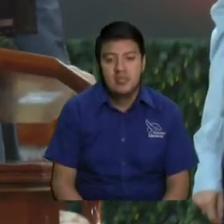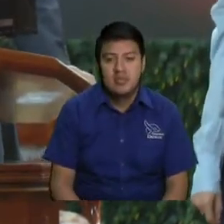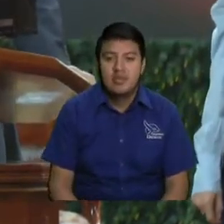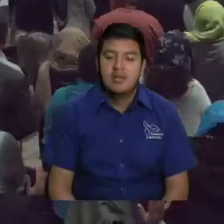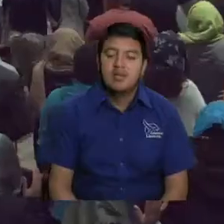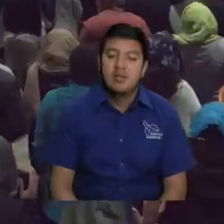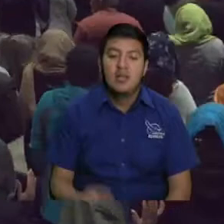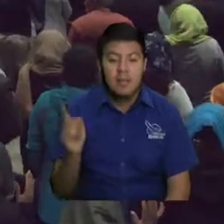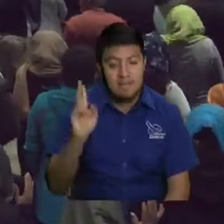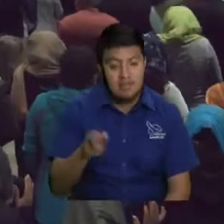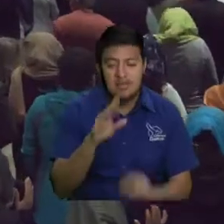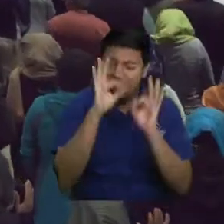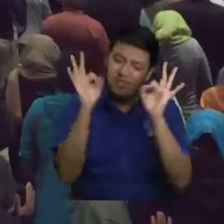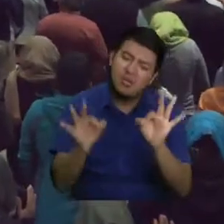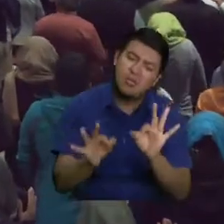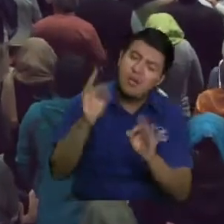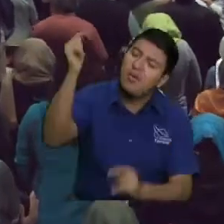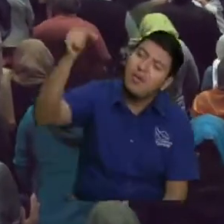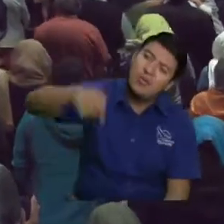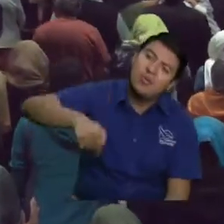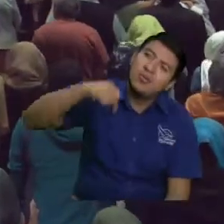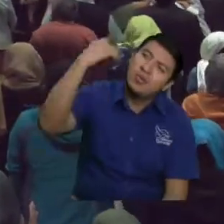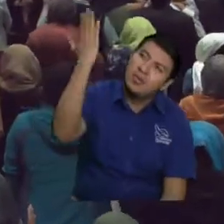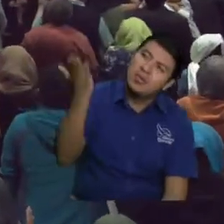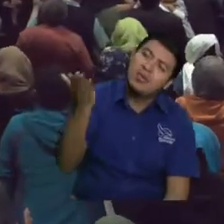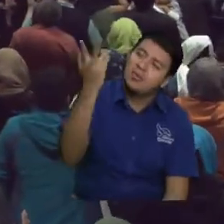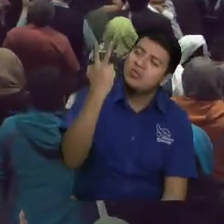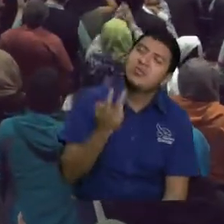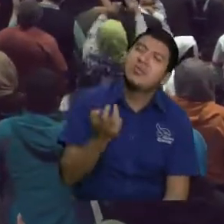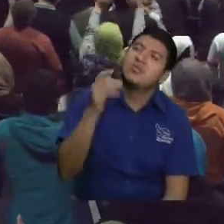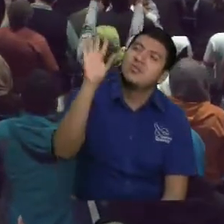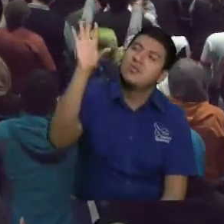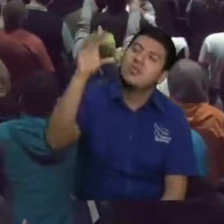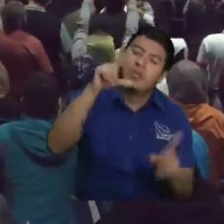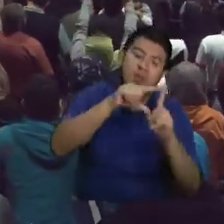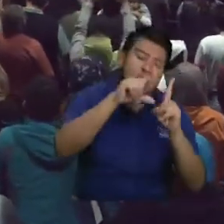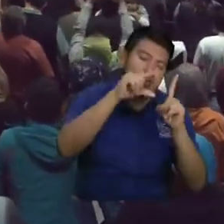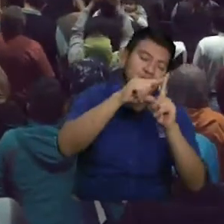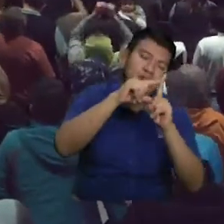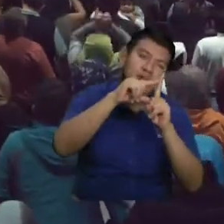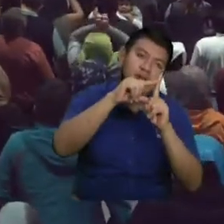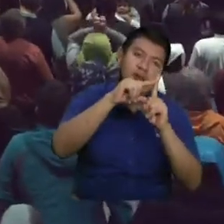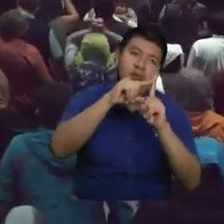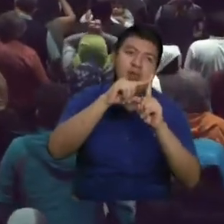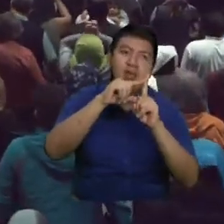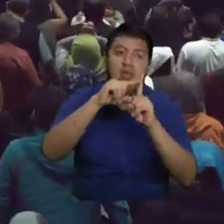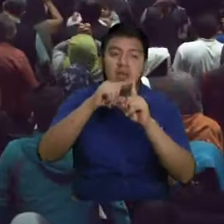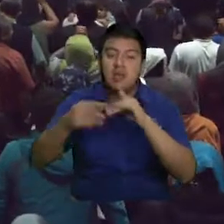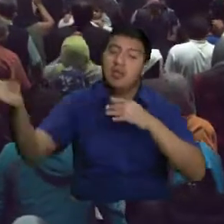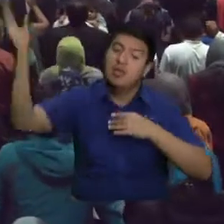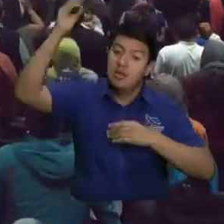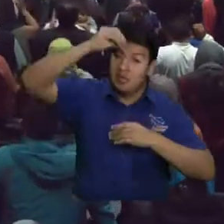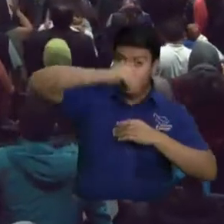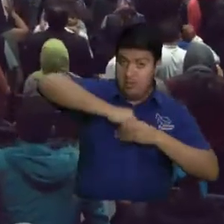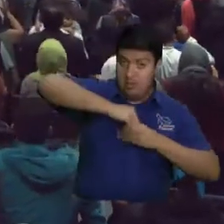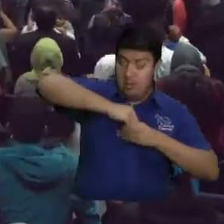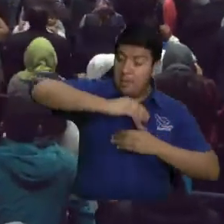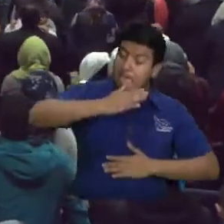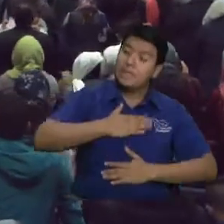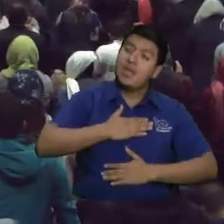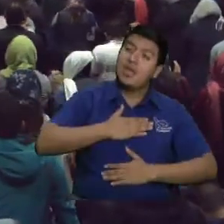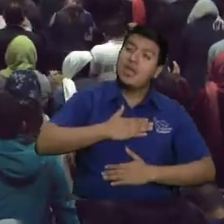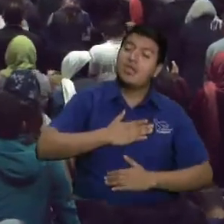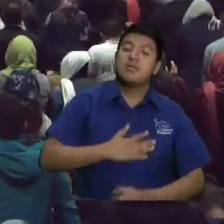Así que hoy te pedimos una vez más que tu palabra halle el lugar adecuado en